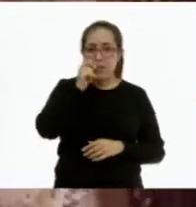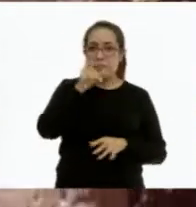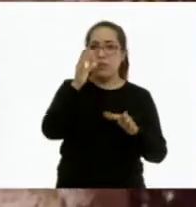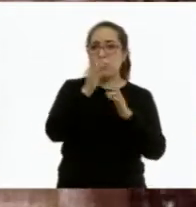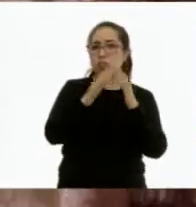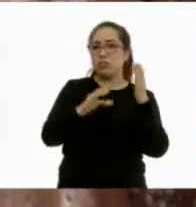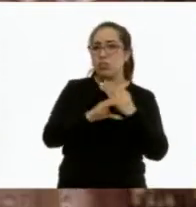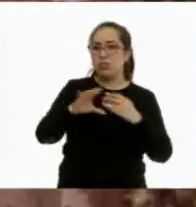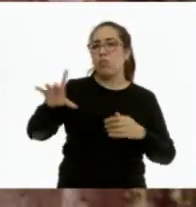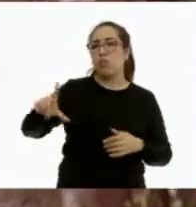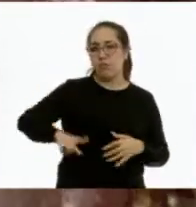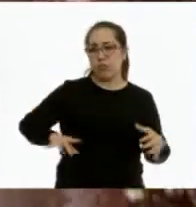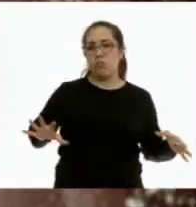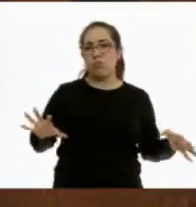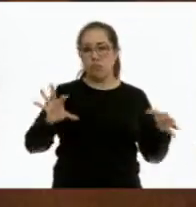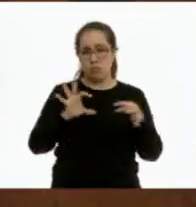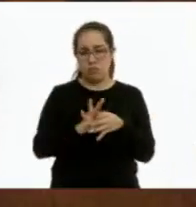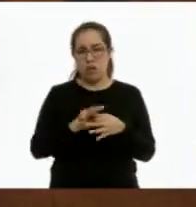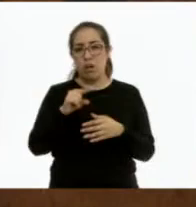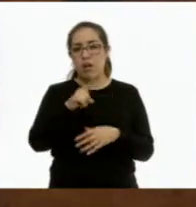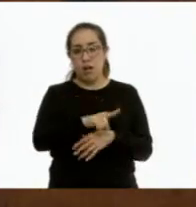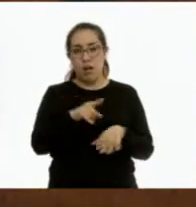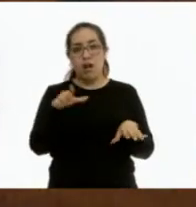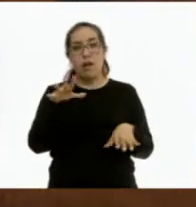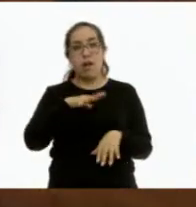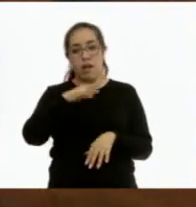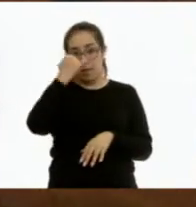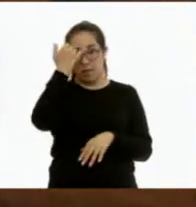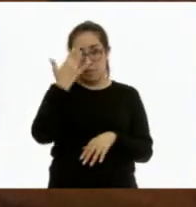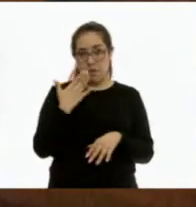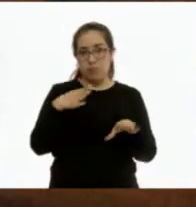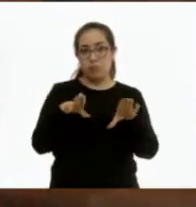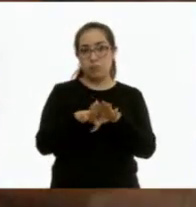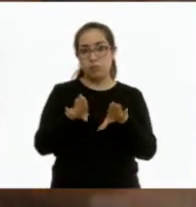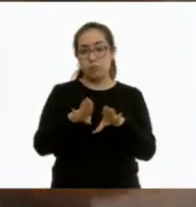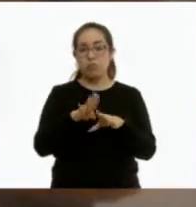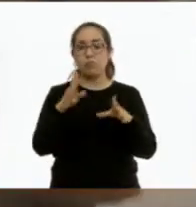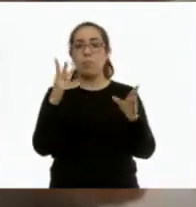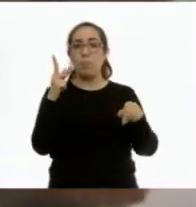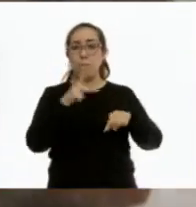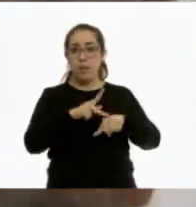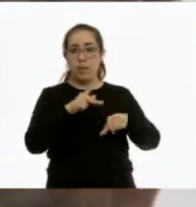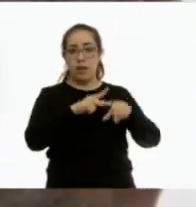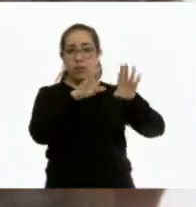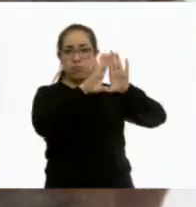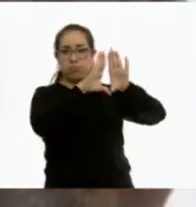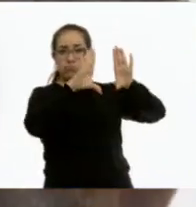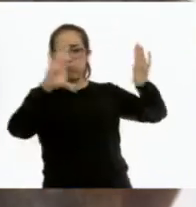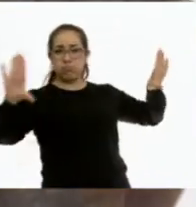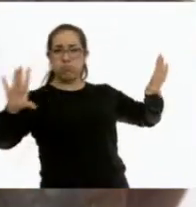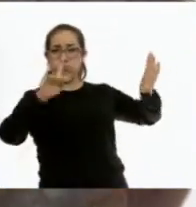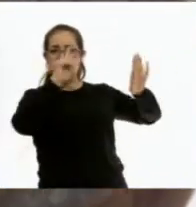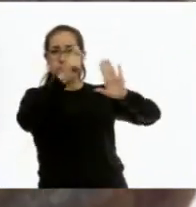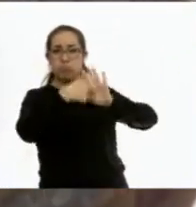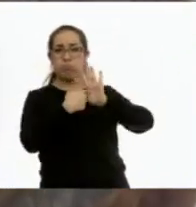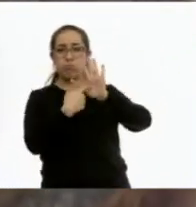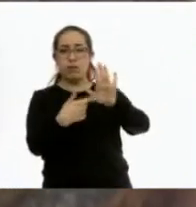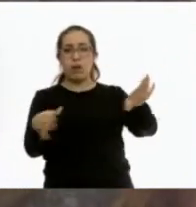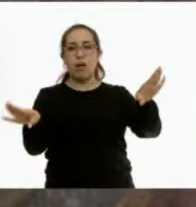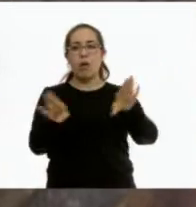gobierno. Las imágenes talladas en los gigantescos asientos revelan la pertenencia a cierto linaje